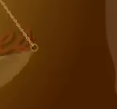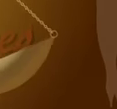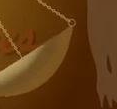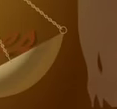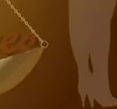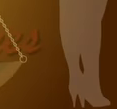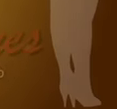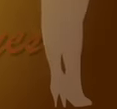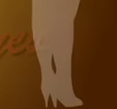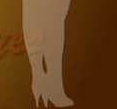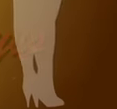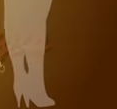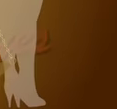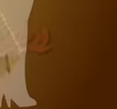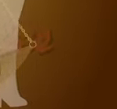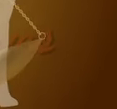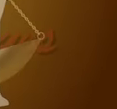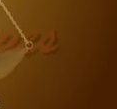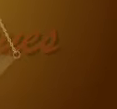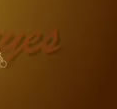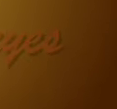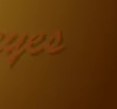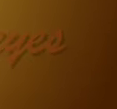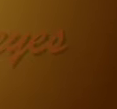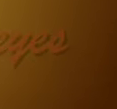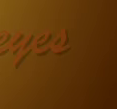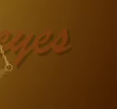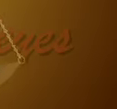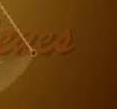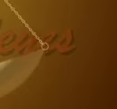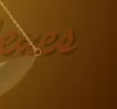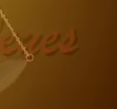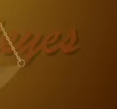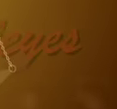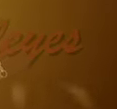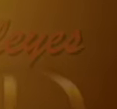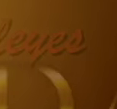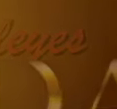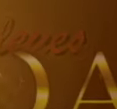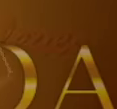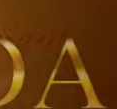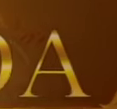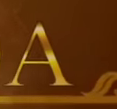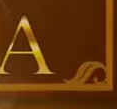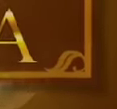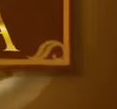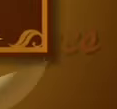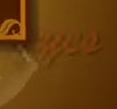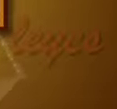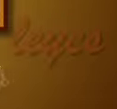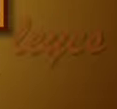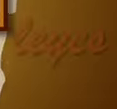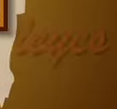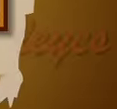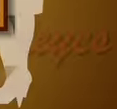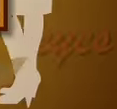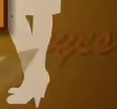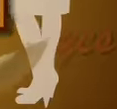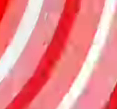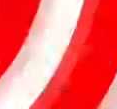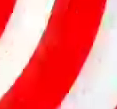los derechos de las niñas y los niños en el Distrito Federal con nuestra licenciada, tu abogada, licenciada Erika García. Adelante.